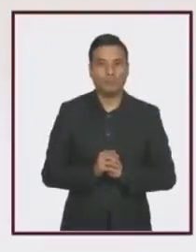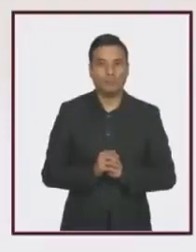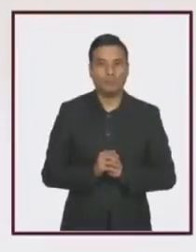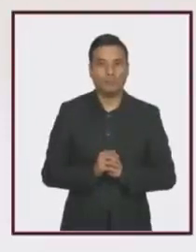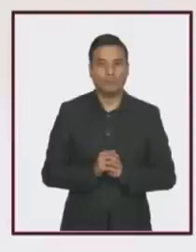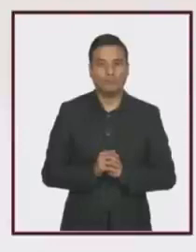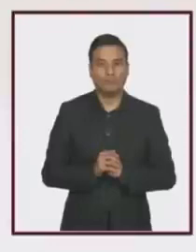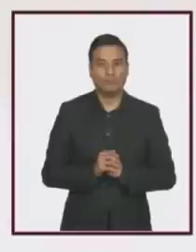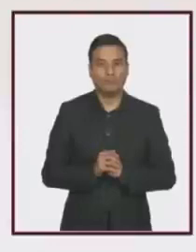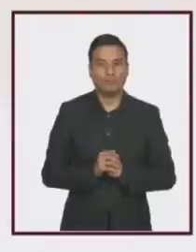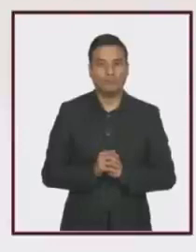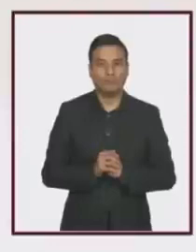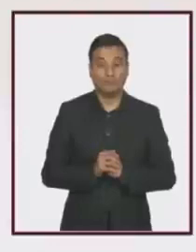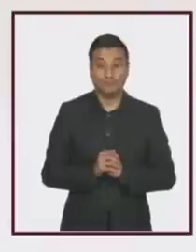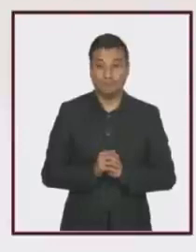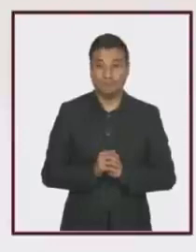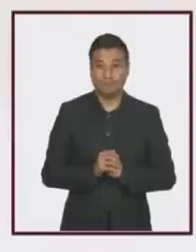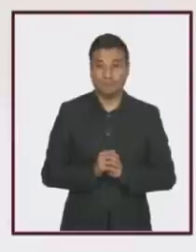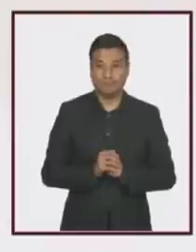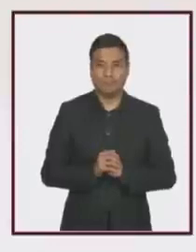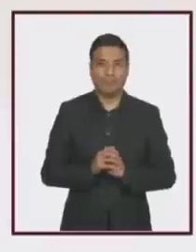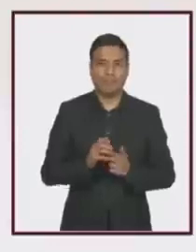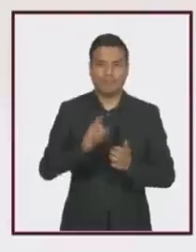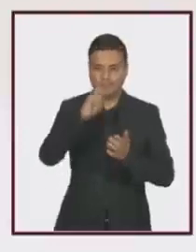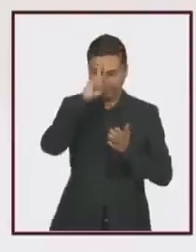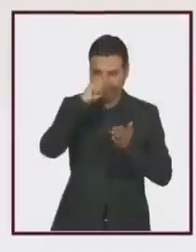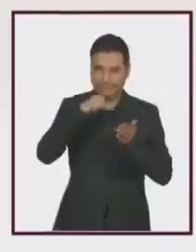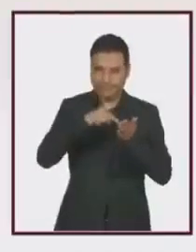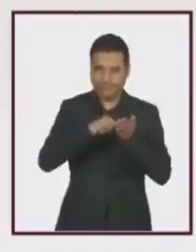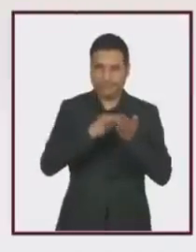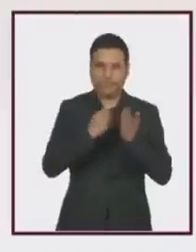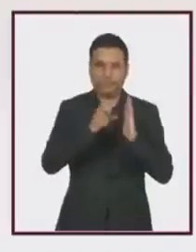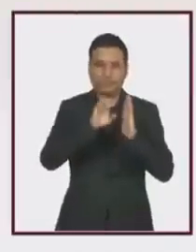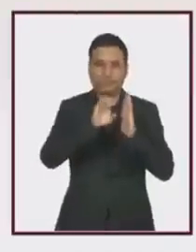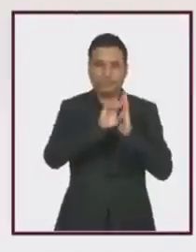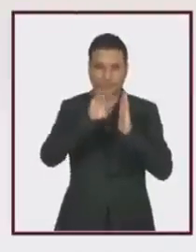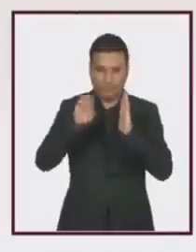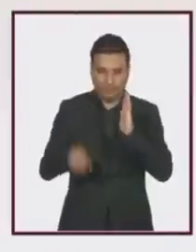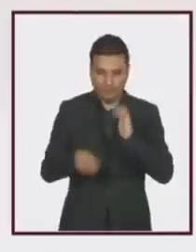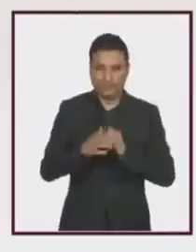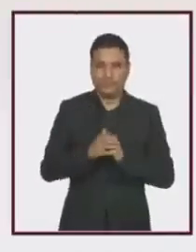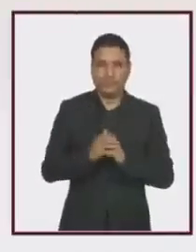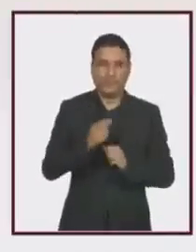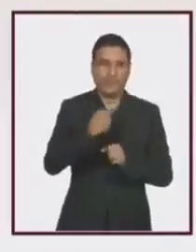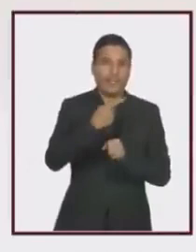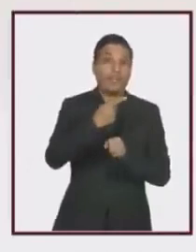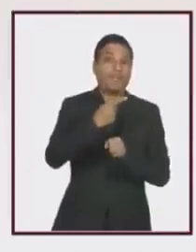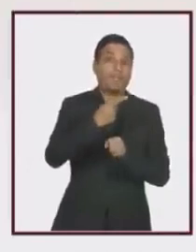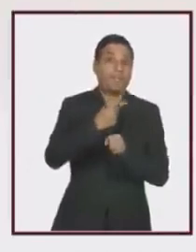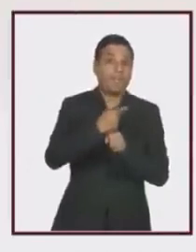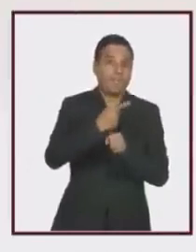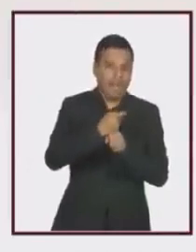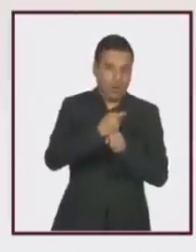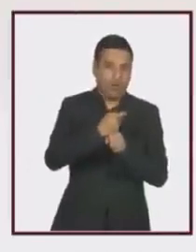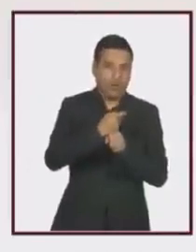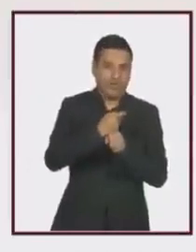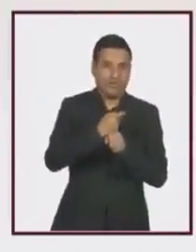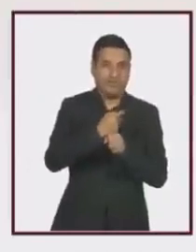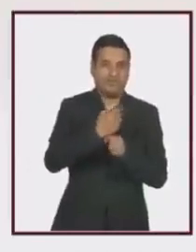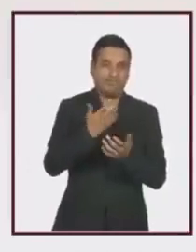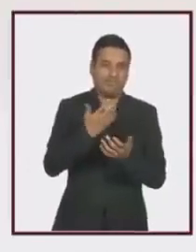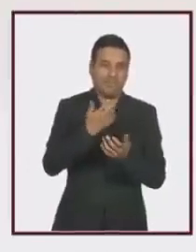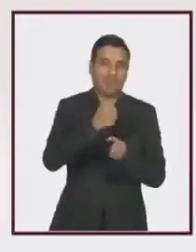los que no tendrían serían los alumnos de los primeros grados, ¿sí? Y ahí es donde sí